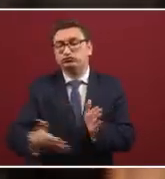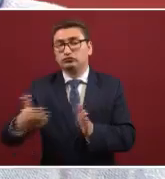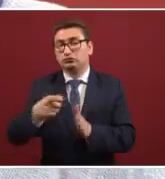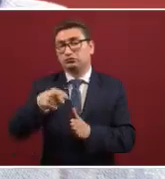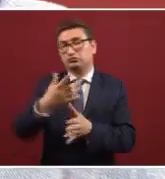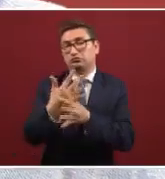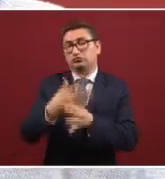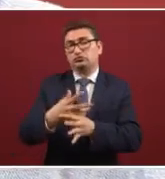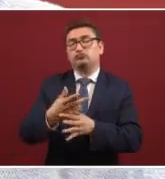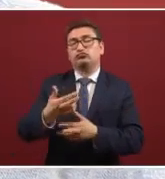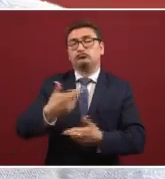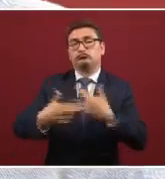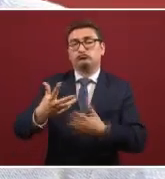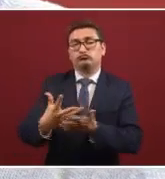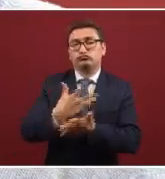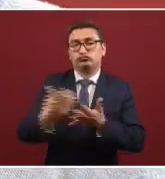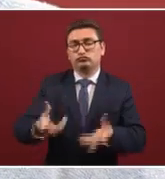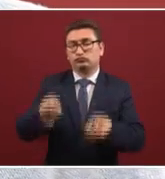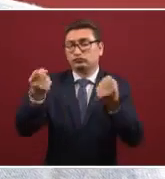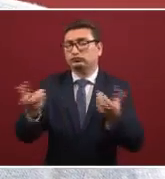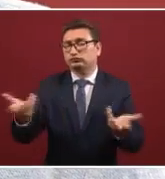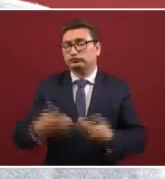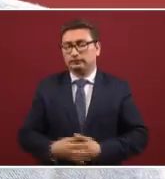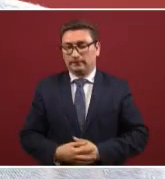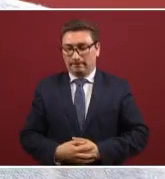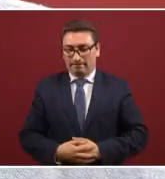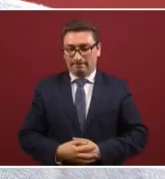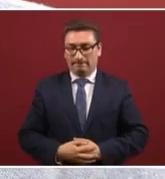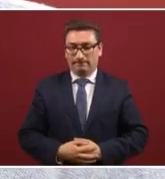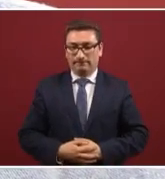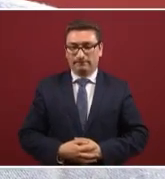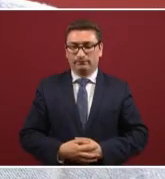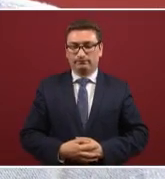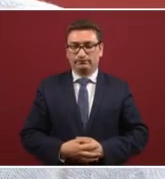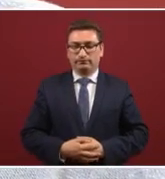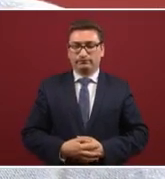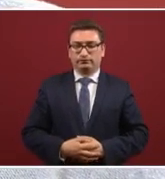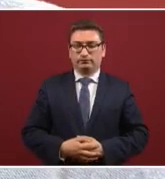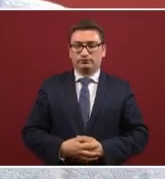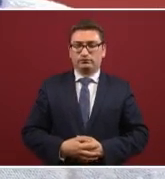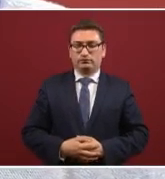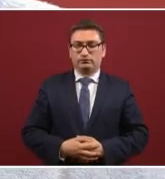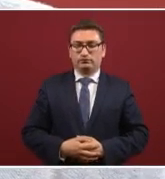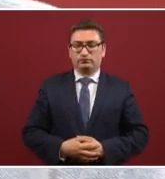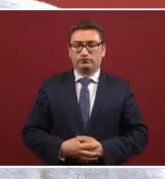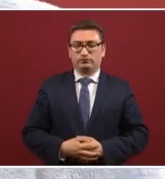recuperación? Las estimaciones tienen que